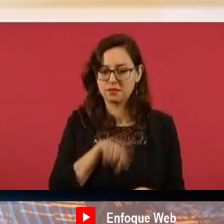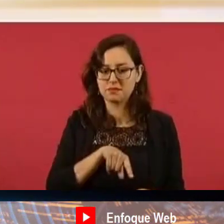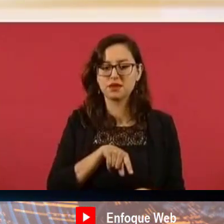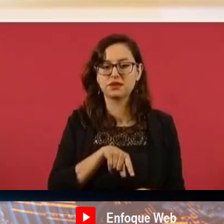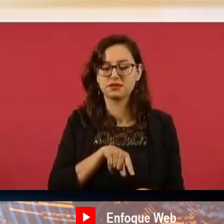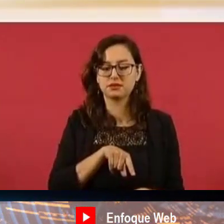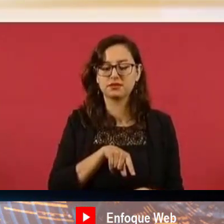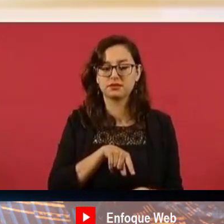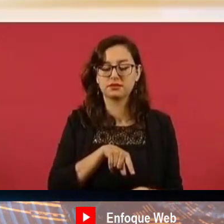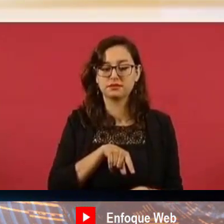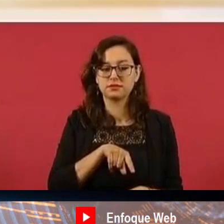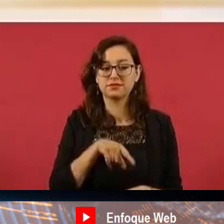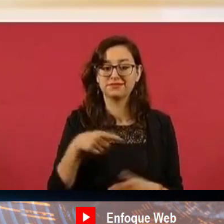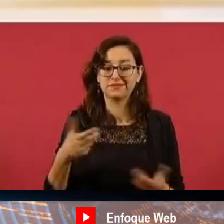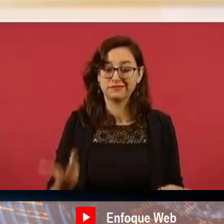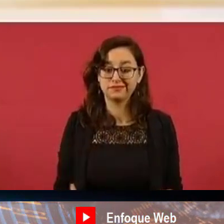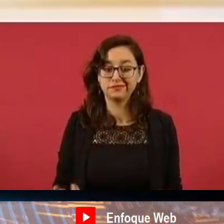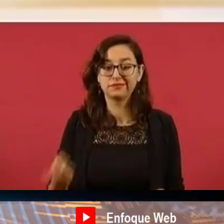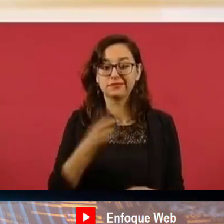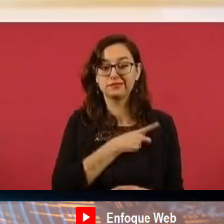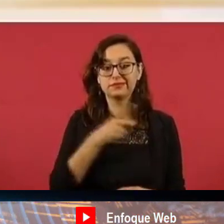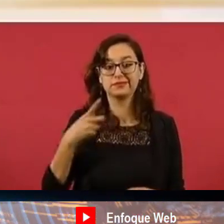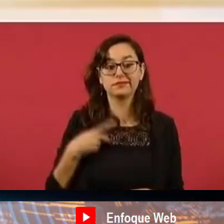no se debe de olvidar